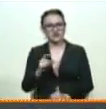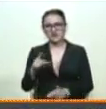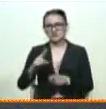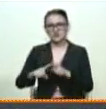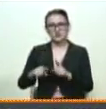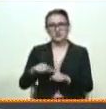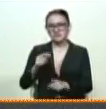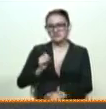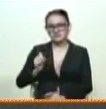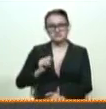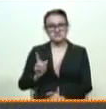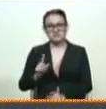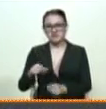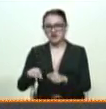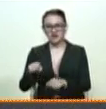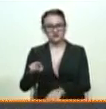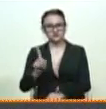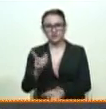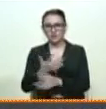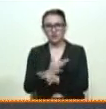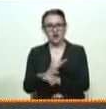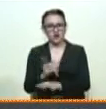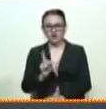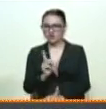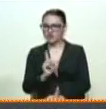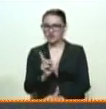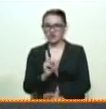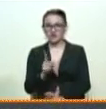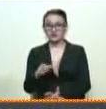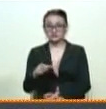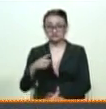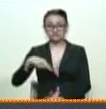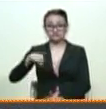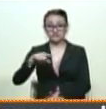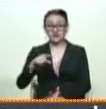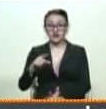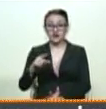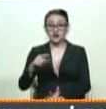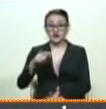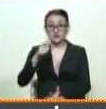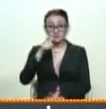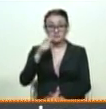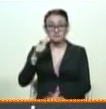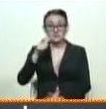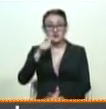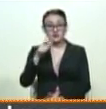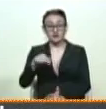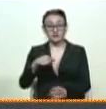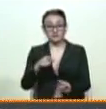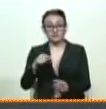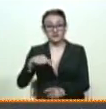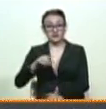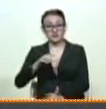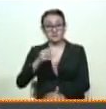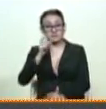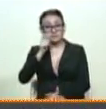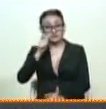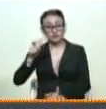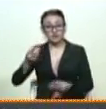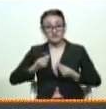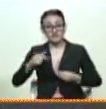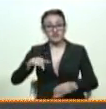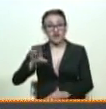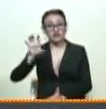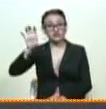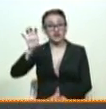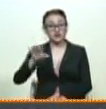asunto de juegos, esto es un asunto de la supervivencia del Estado, es un asunto